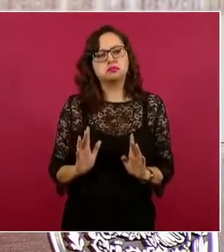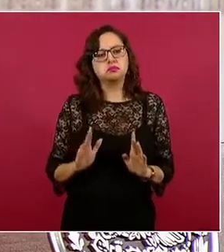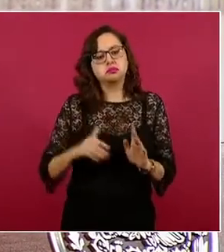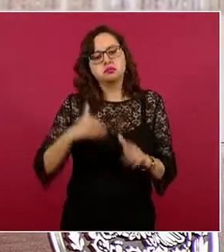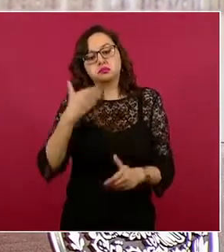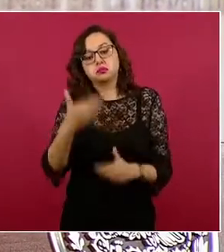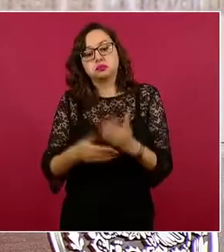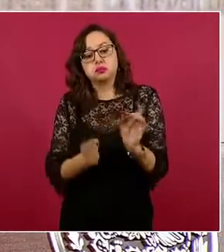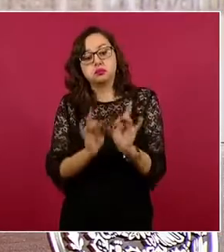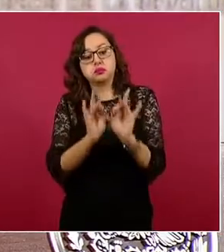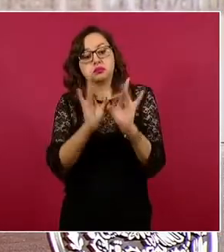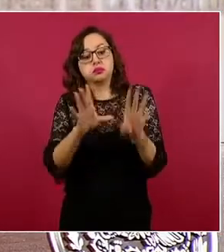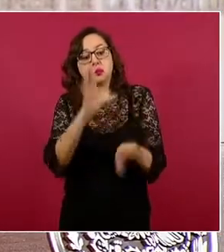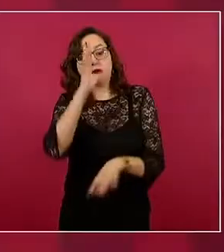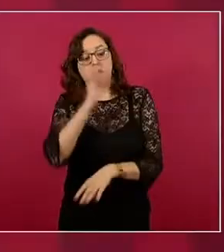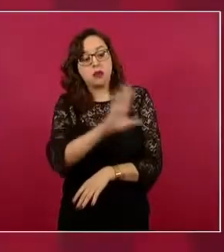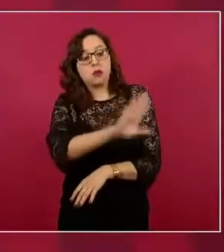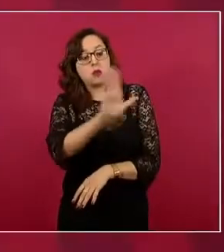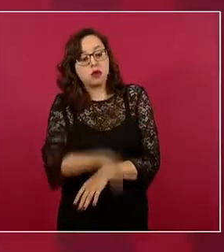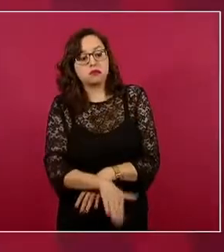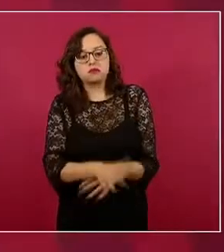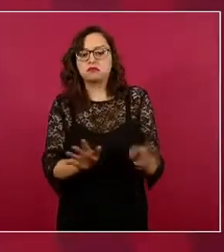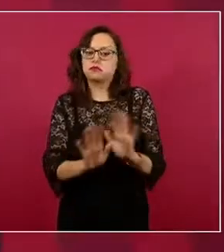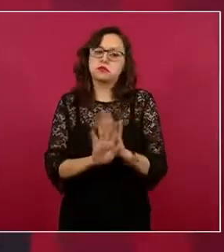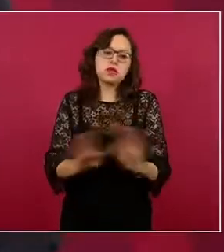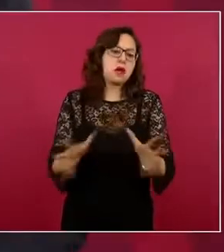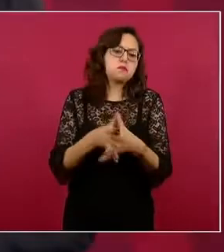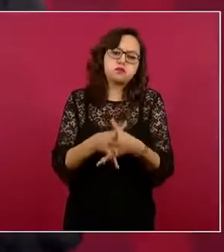No, mi patrimonio